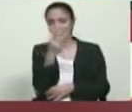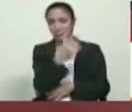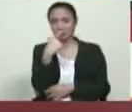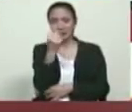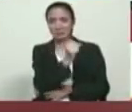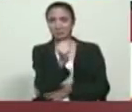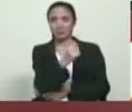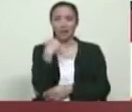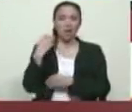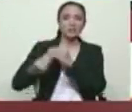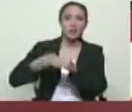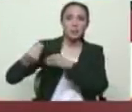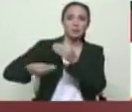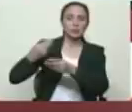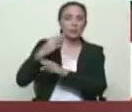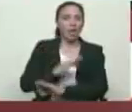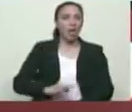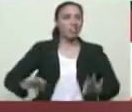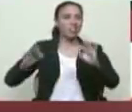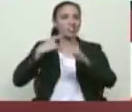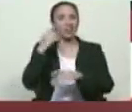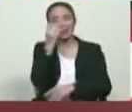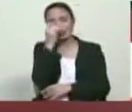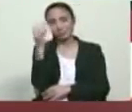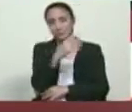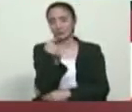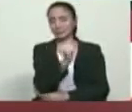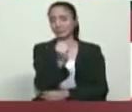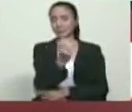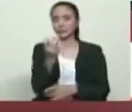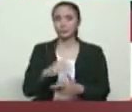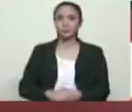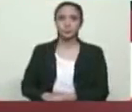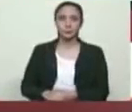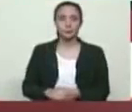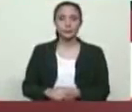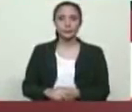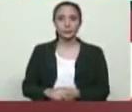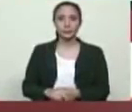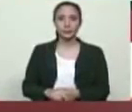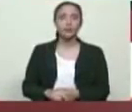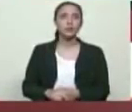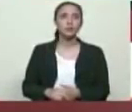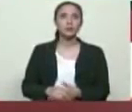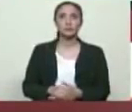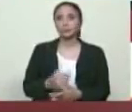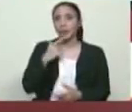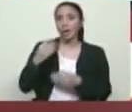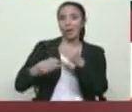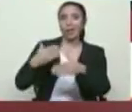Hacer y hacer, hacer y hacer, hacer y hacer. Y cuando nos damos cuenta, avanzamos.